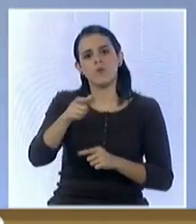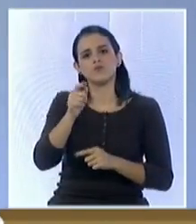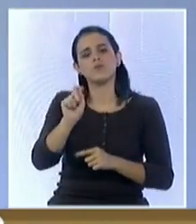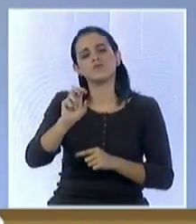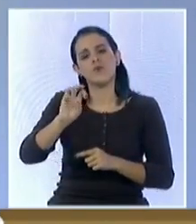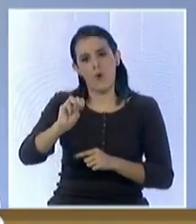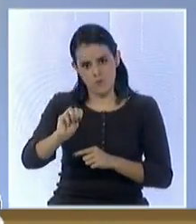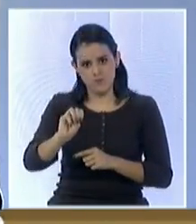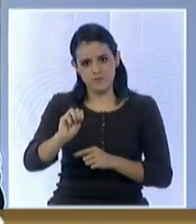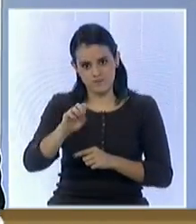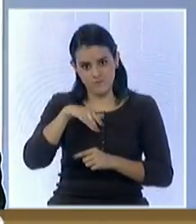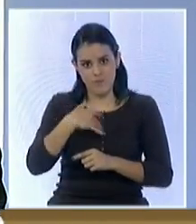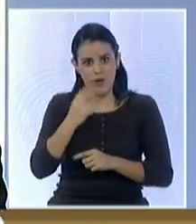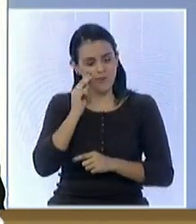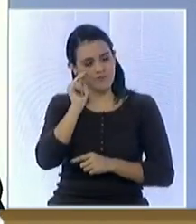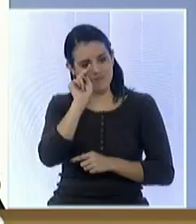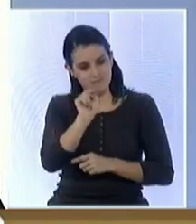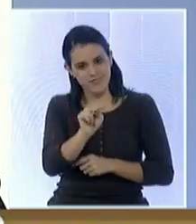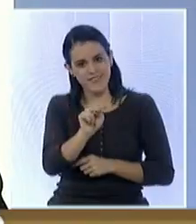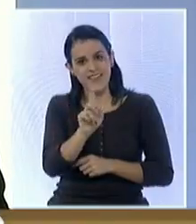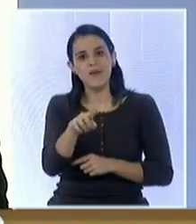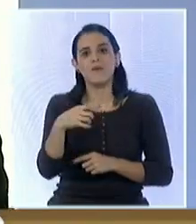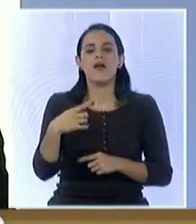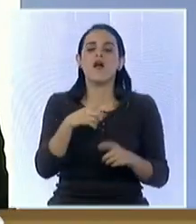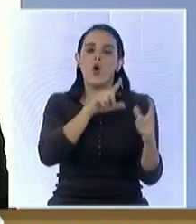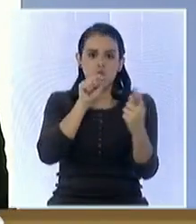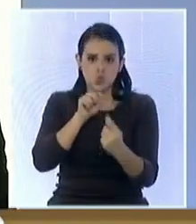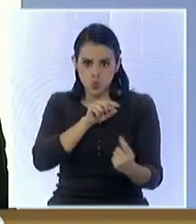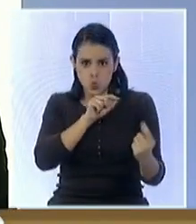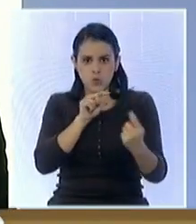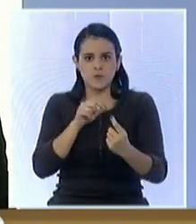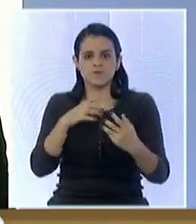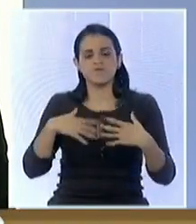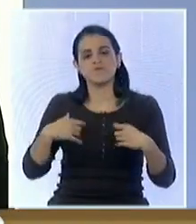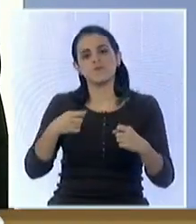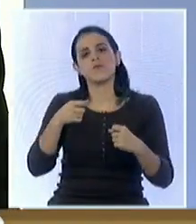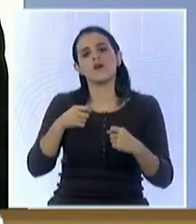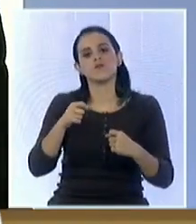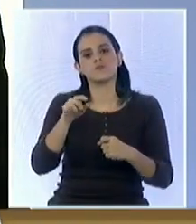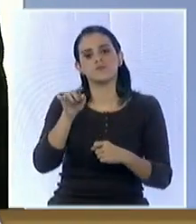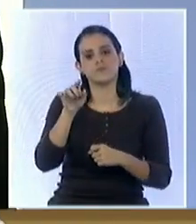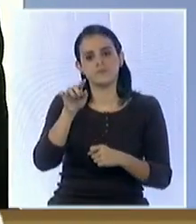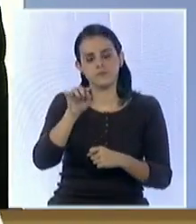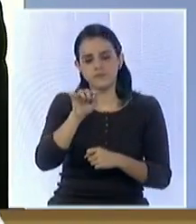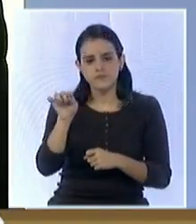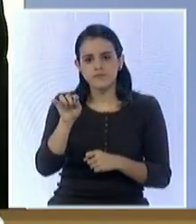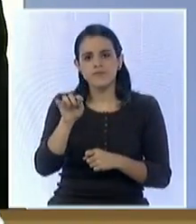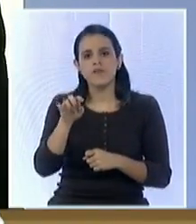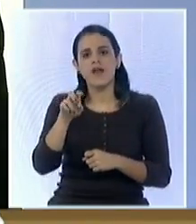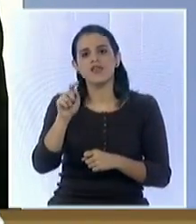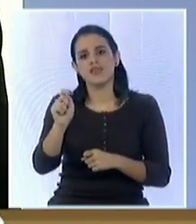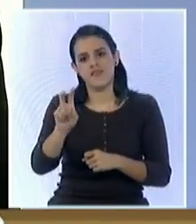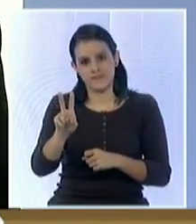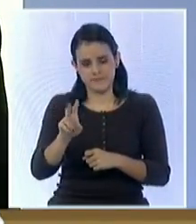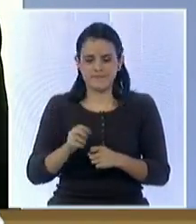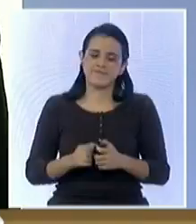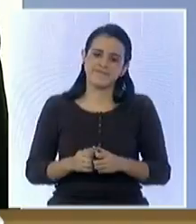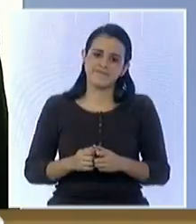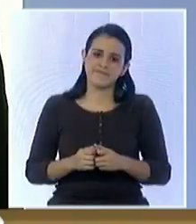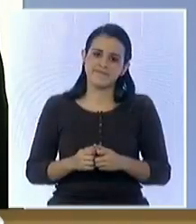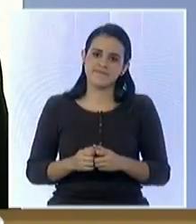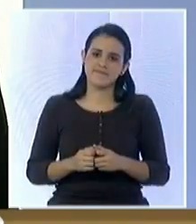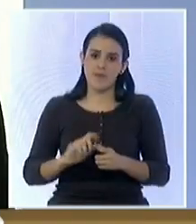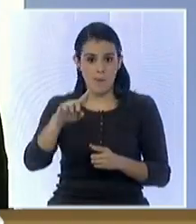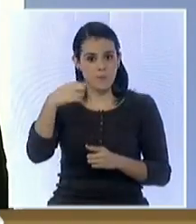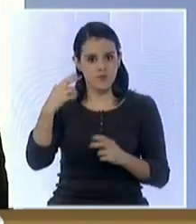www.globovision.com. En la sección de salud, nos sigue por Twitter como @salud_gb, por Instagram como @DanielaJSalas. Será